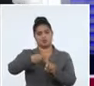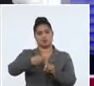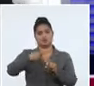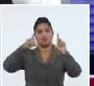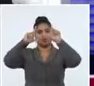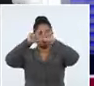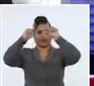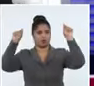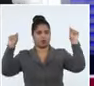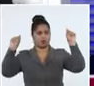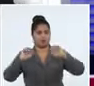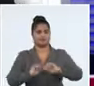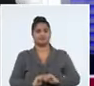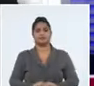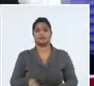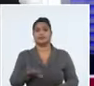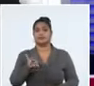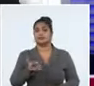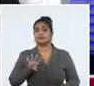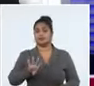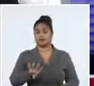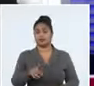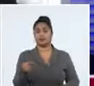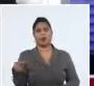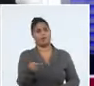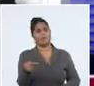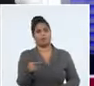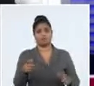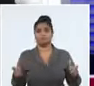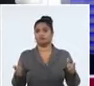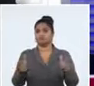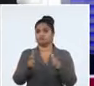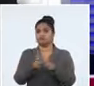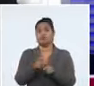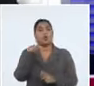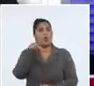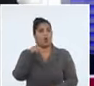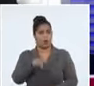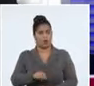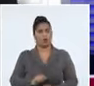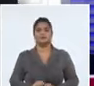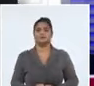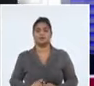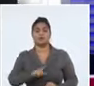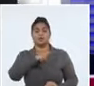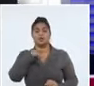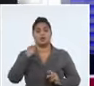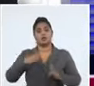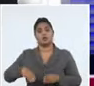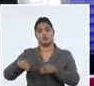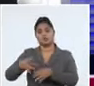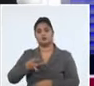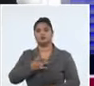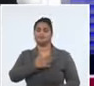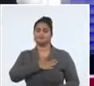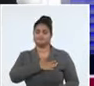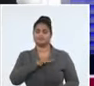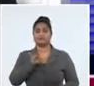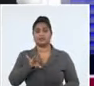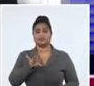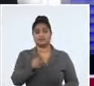COVID-19, 74 casos menos que los reportados en el día anterior. Se lamenta el fallecimiento de 15 personas y